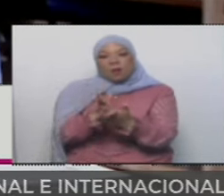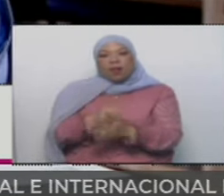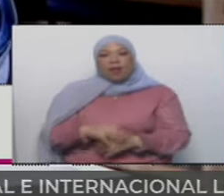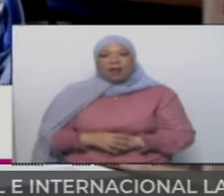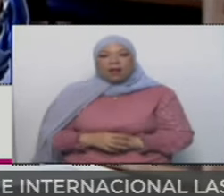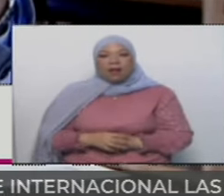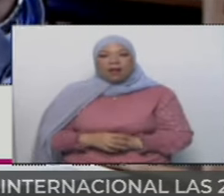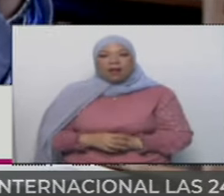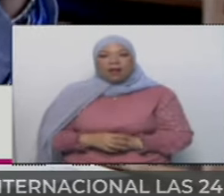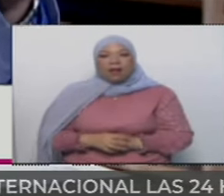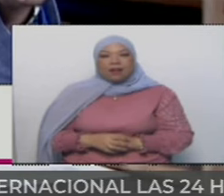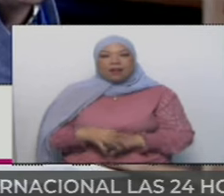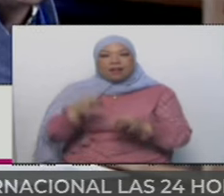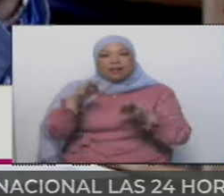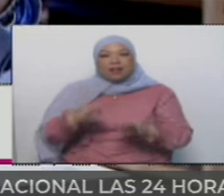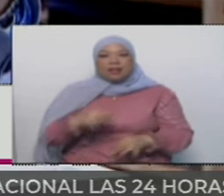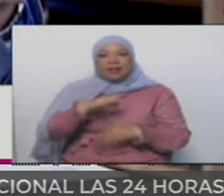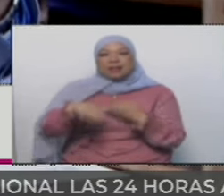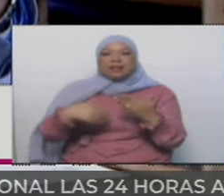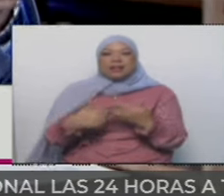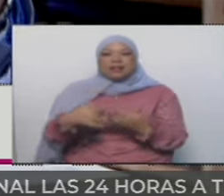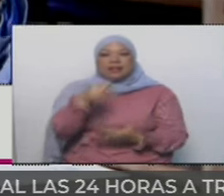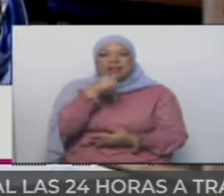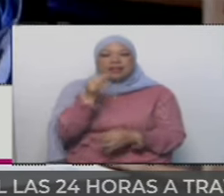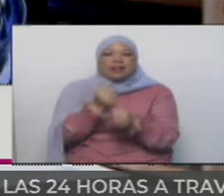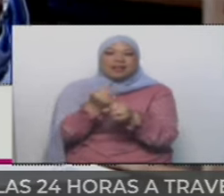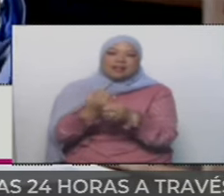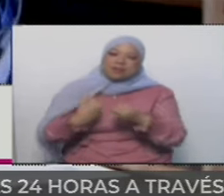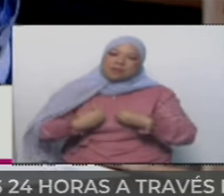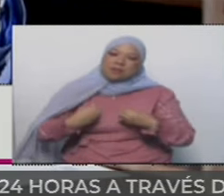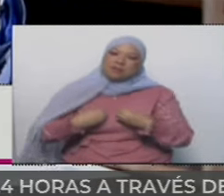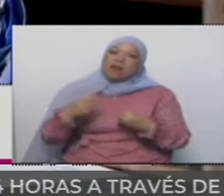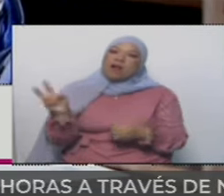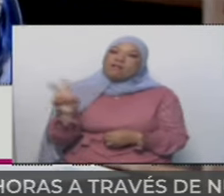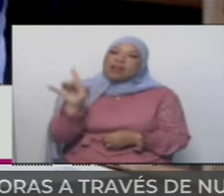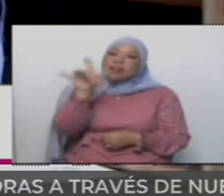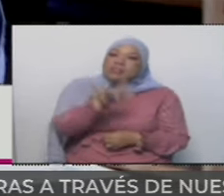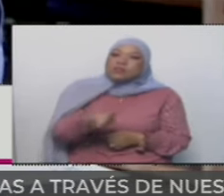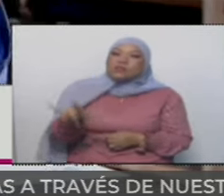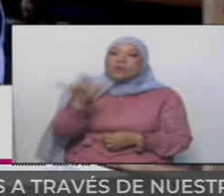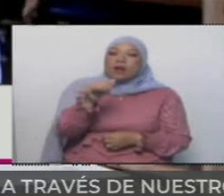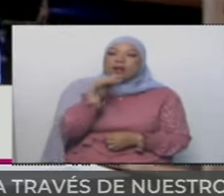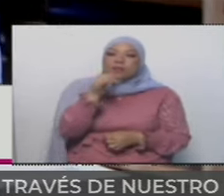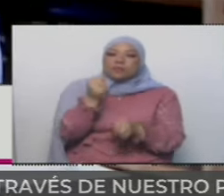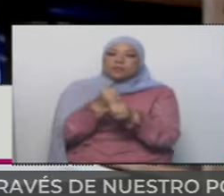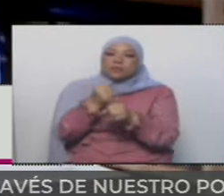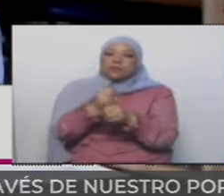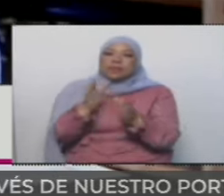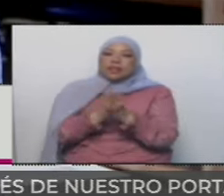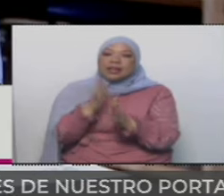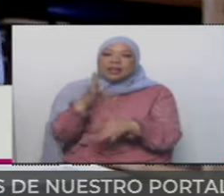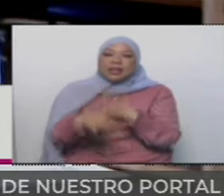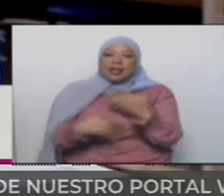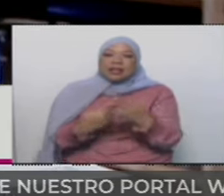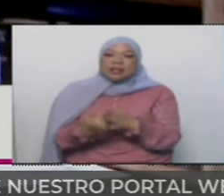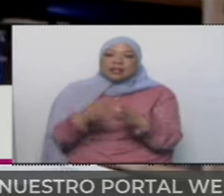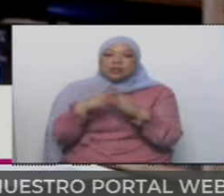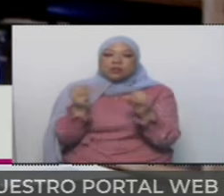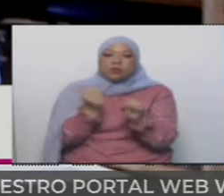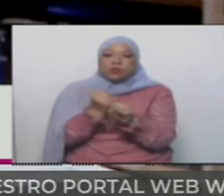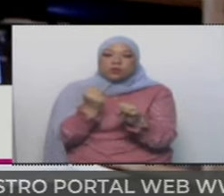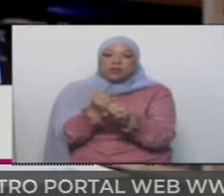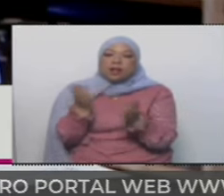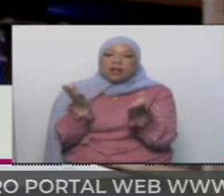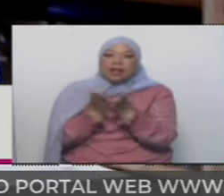las compuertas para que la gran misión Viva Venezuela, mi patria querida, Ernesto, entre en todas las escuelas, en todos